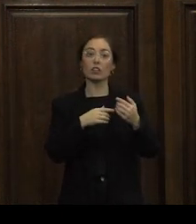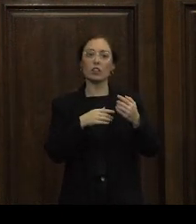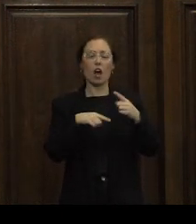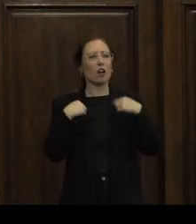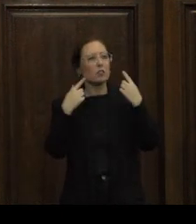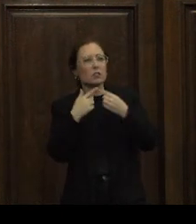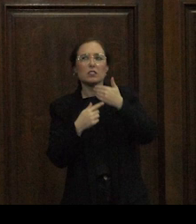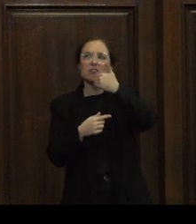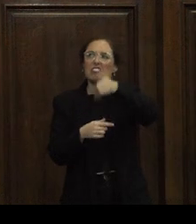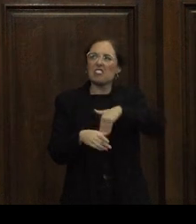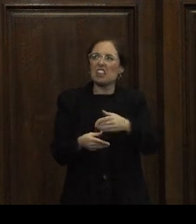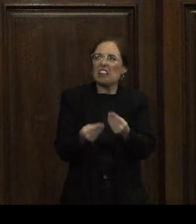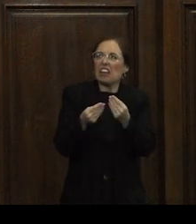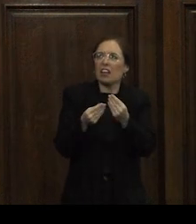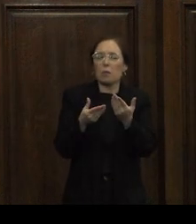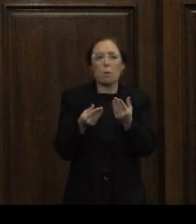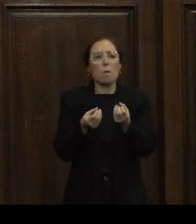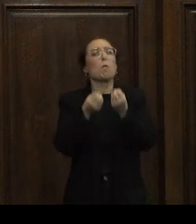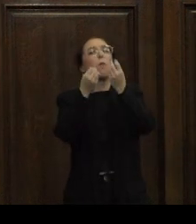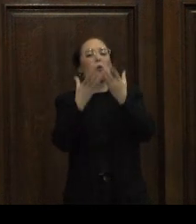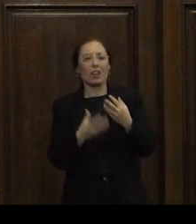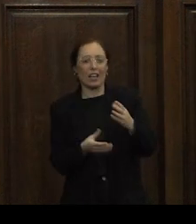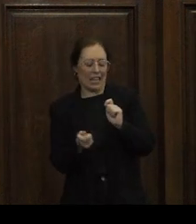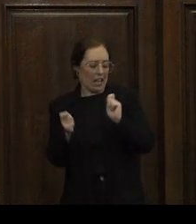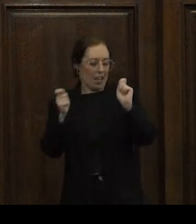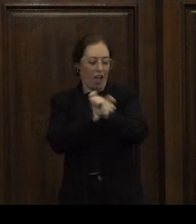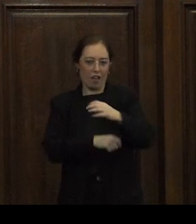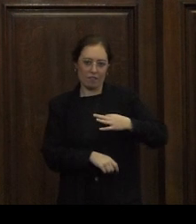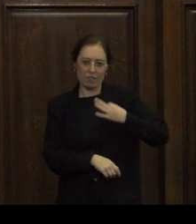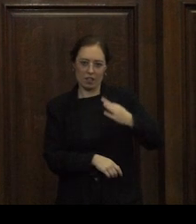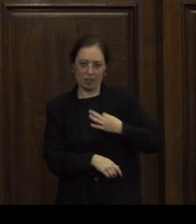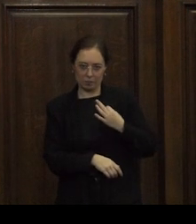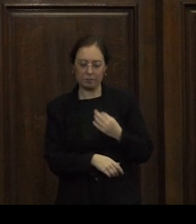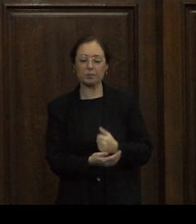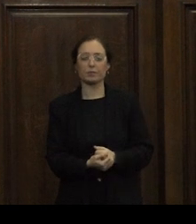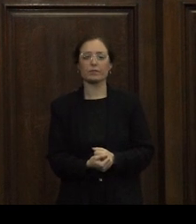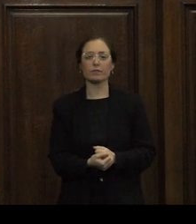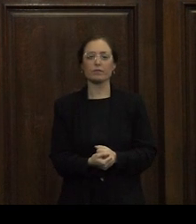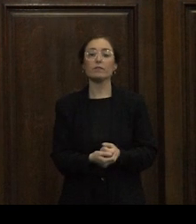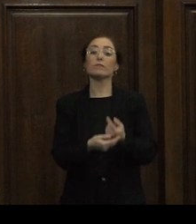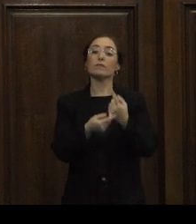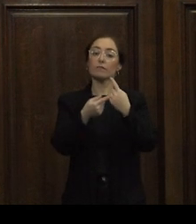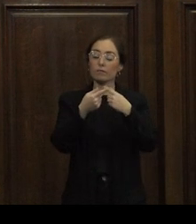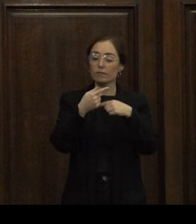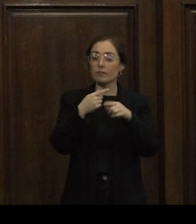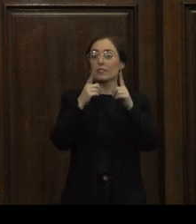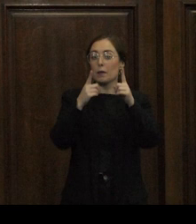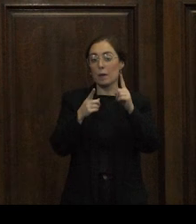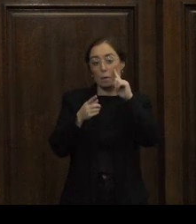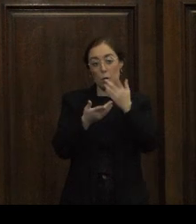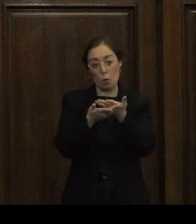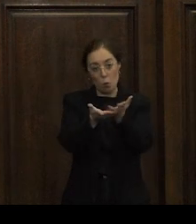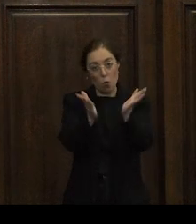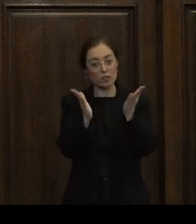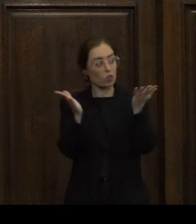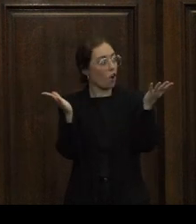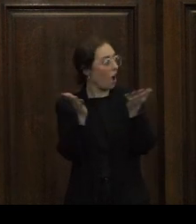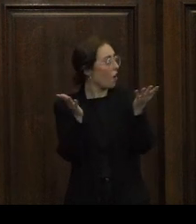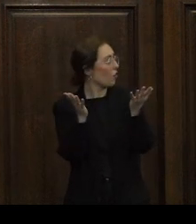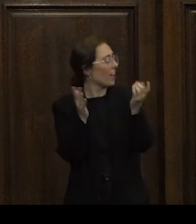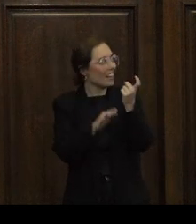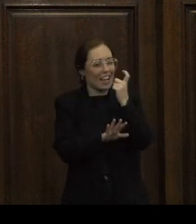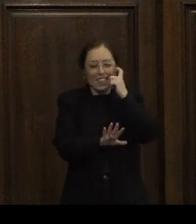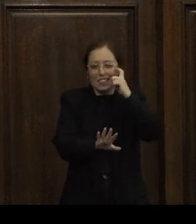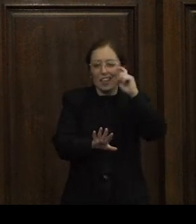de entender qué implica todo eso, ¿no? En todo caso, esto que les muestro ahora sería la